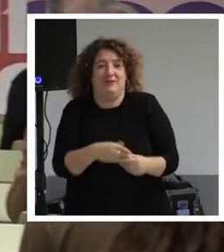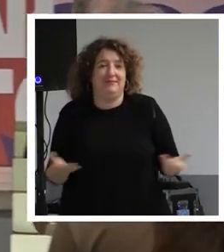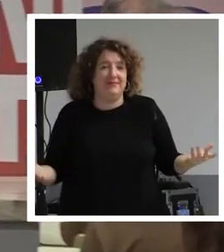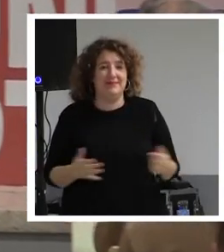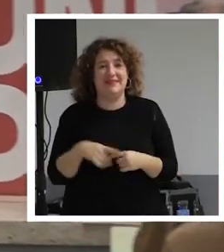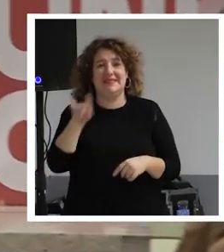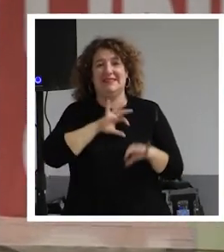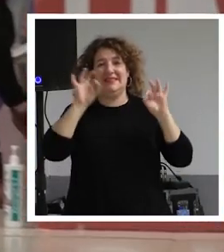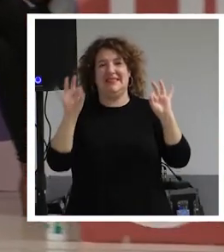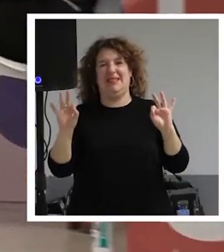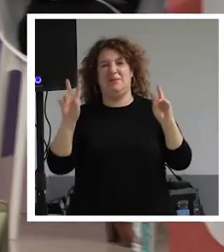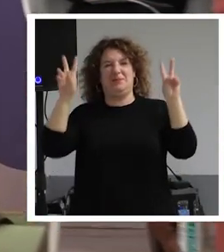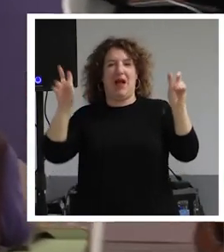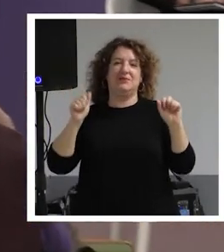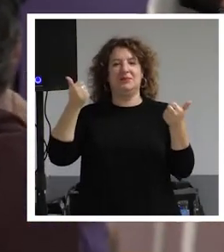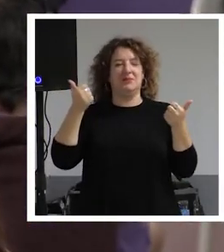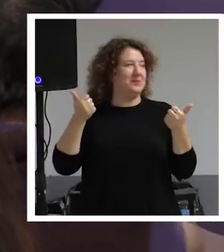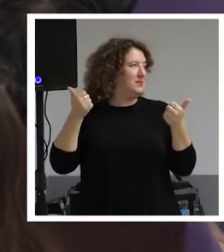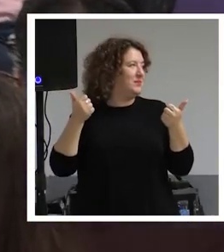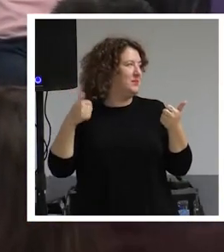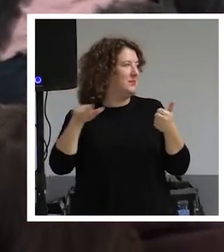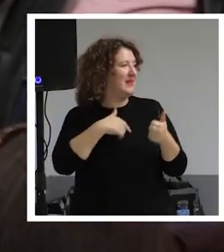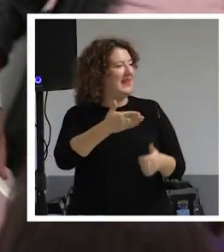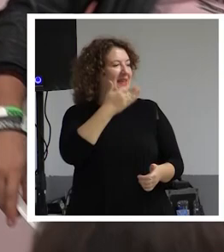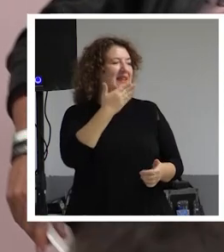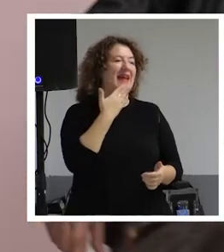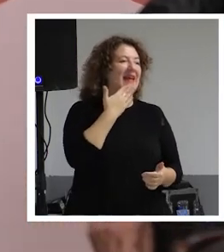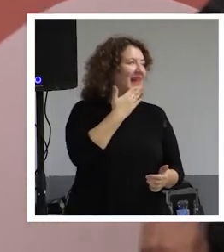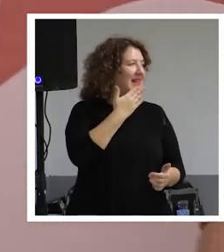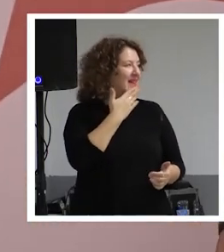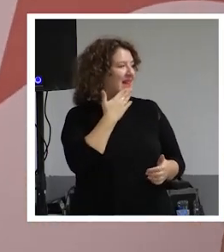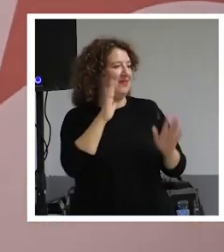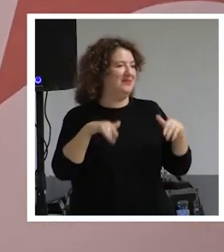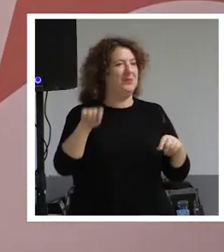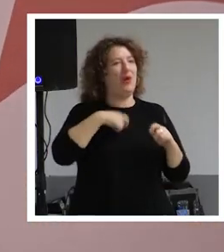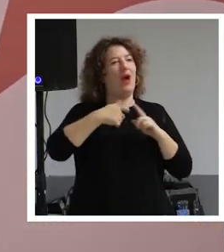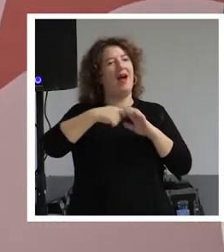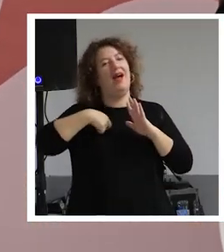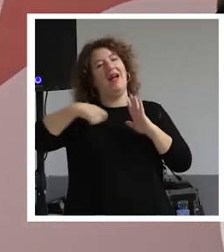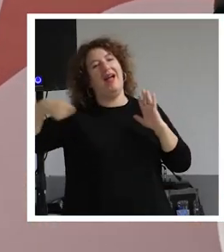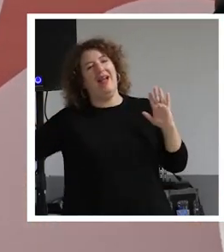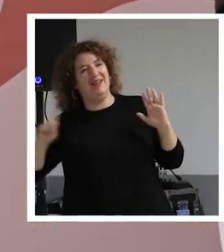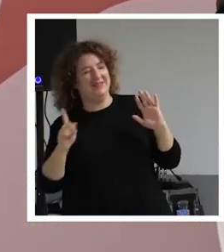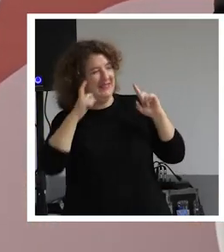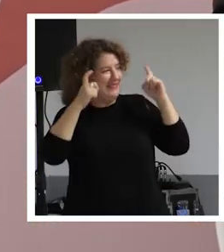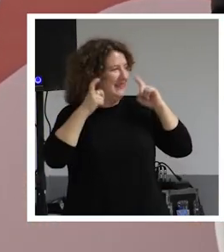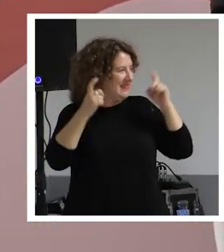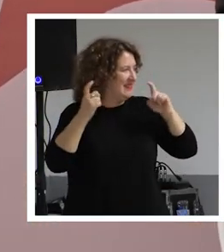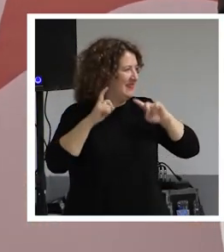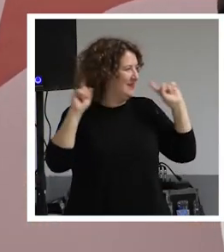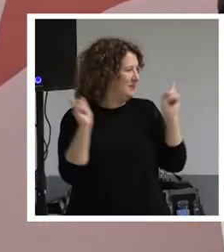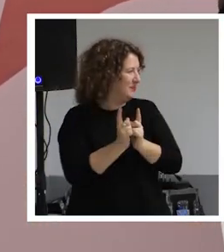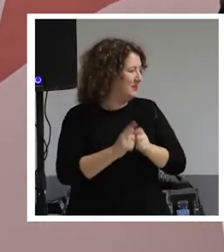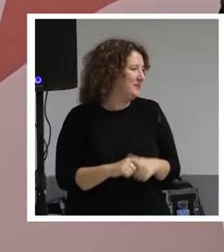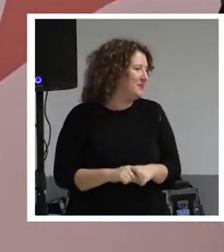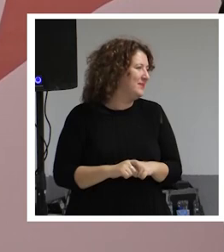este yo tengo el problema que soy académico no Este Entonces me pidieron